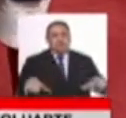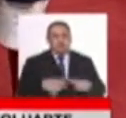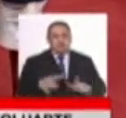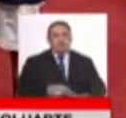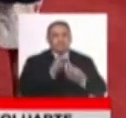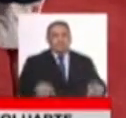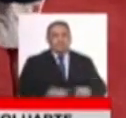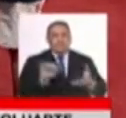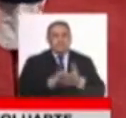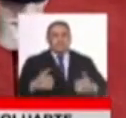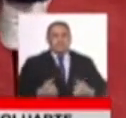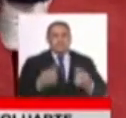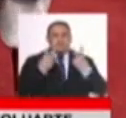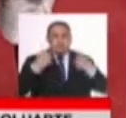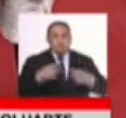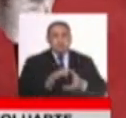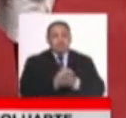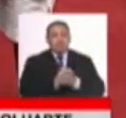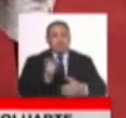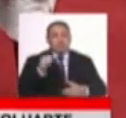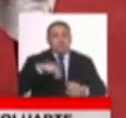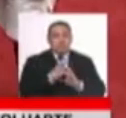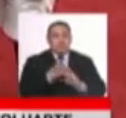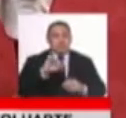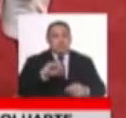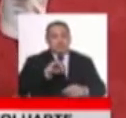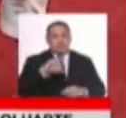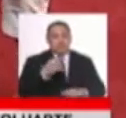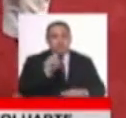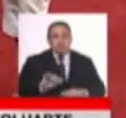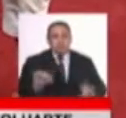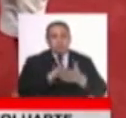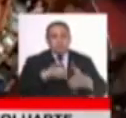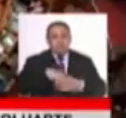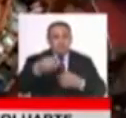de la ley y autoritaria, Pedro Castillo nos ahorra muchos sufrimientos.